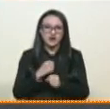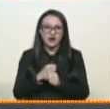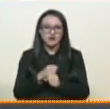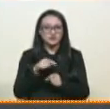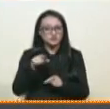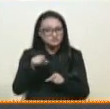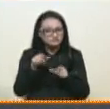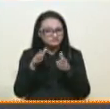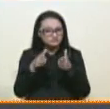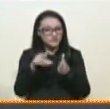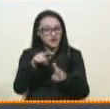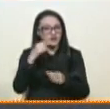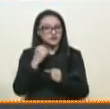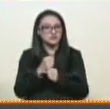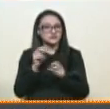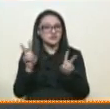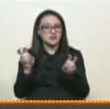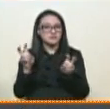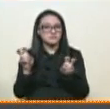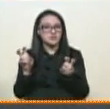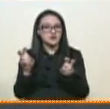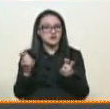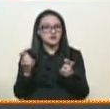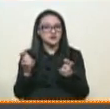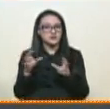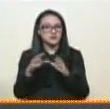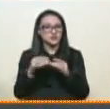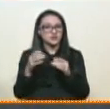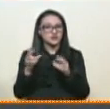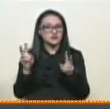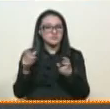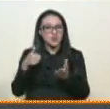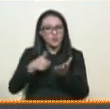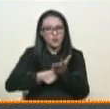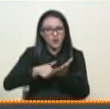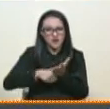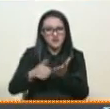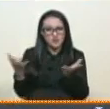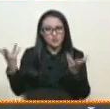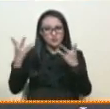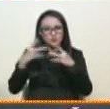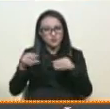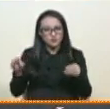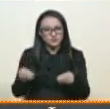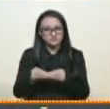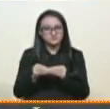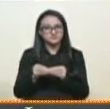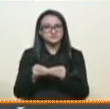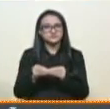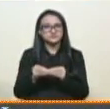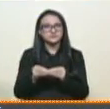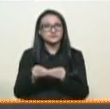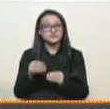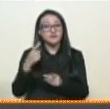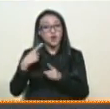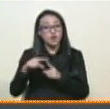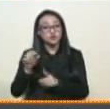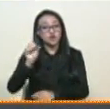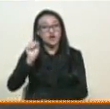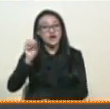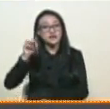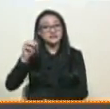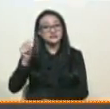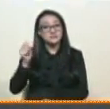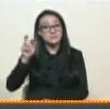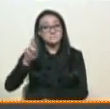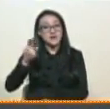área fundamentalmente vino trabajando en todo lo que es el tema de huellas, el sistema biométrico. La empresa Marmati